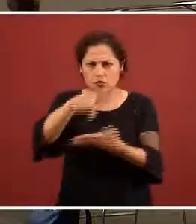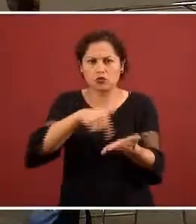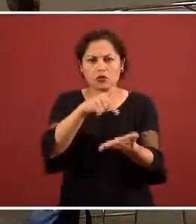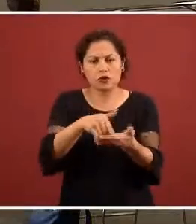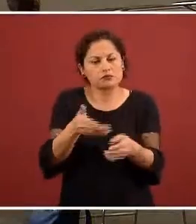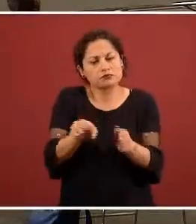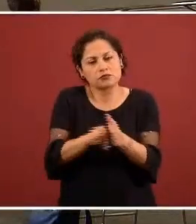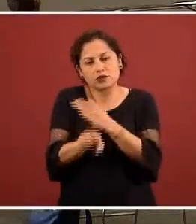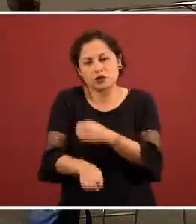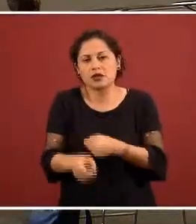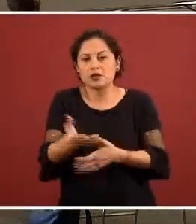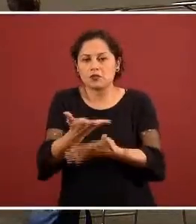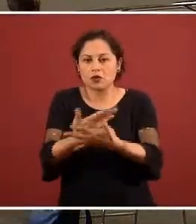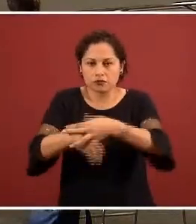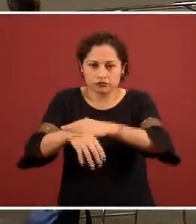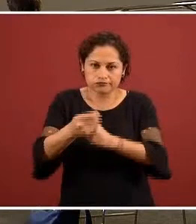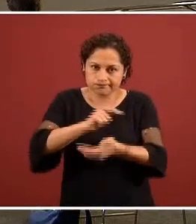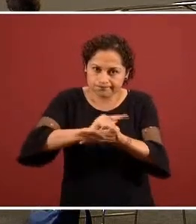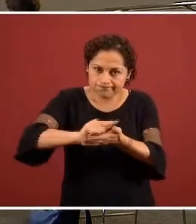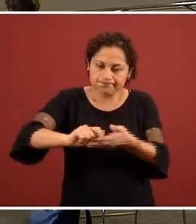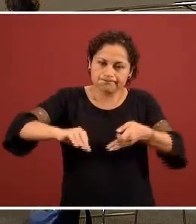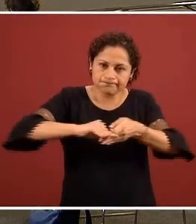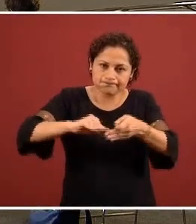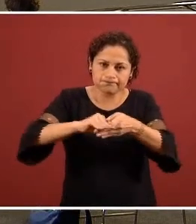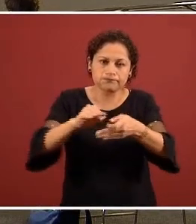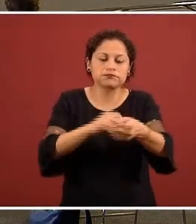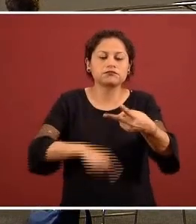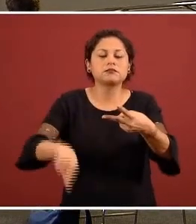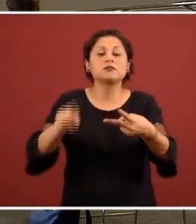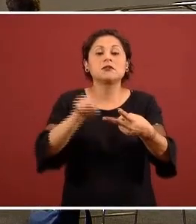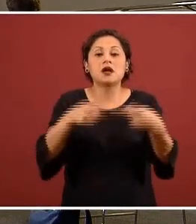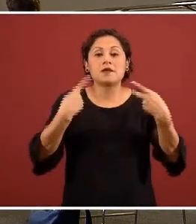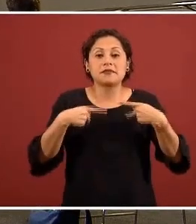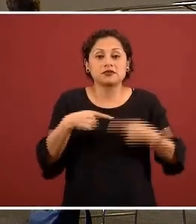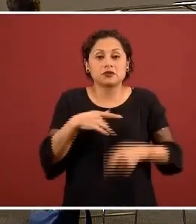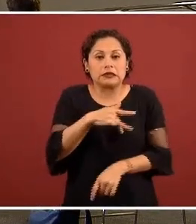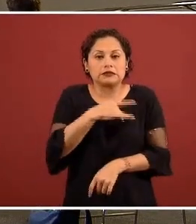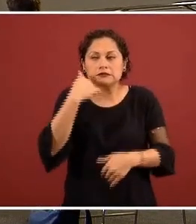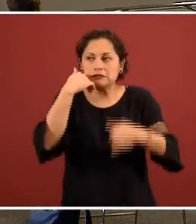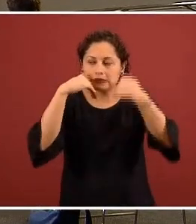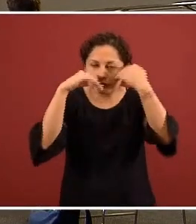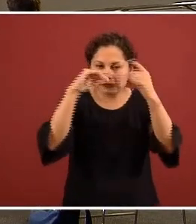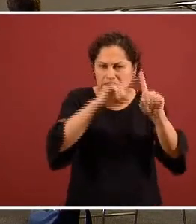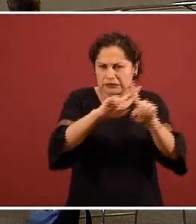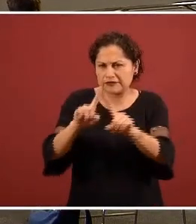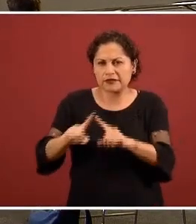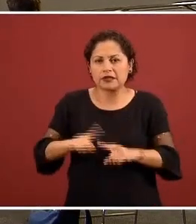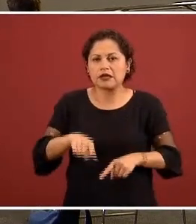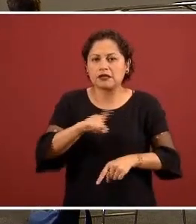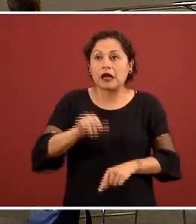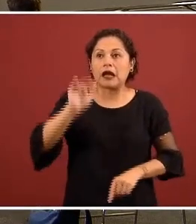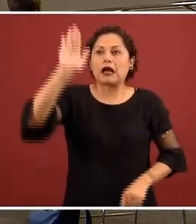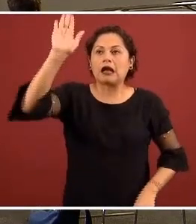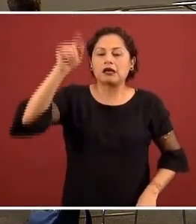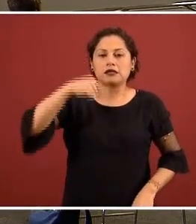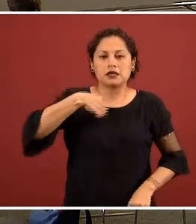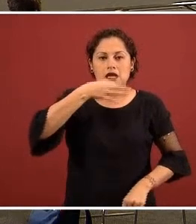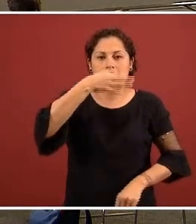lavado continuo de manos, con la identificación temprana de personas que tengan síntomas, con su